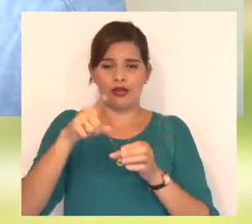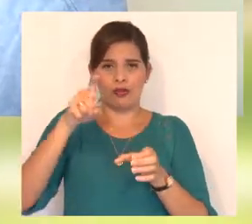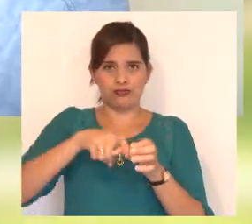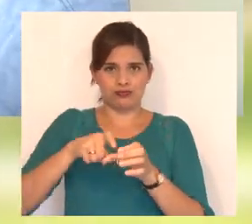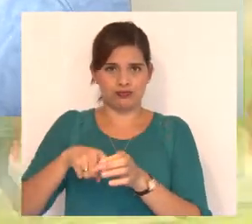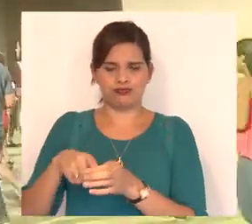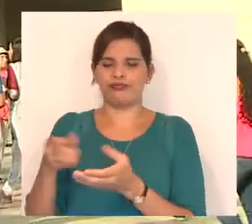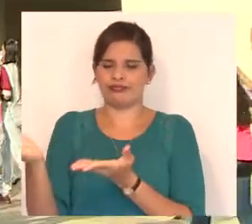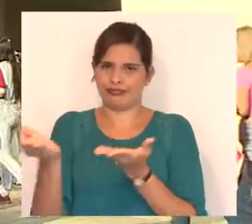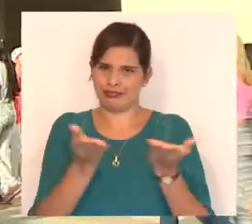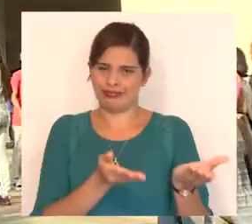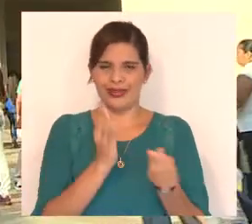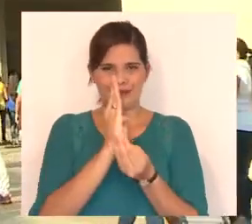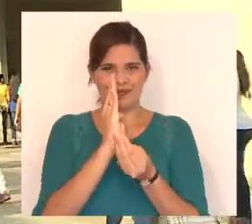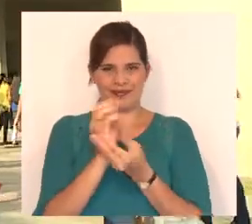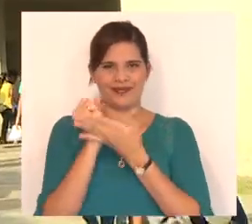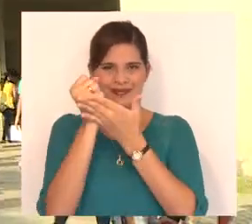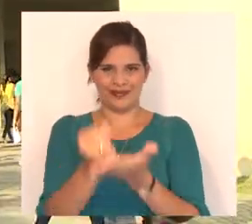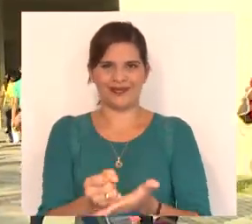programas de bienestar.